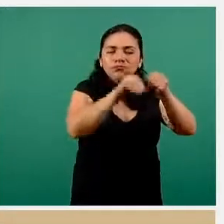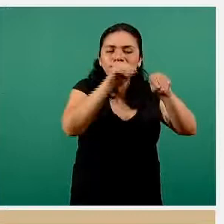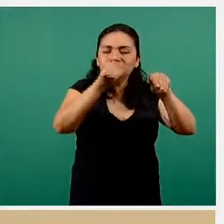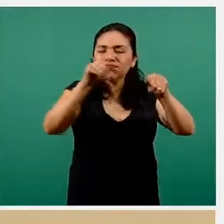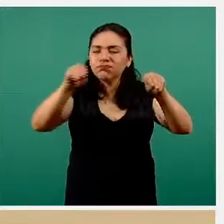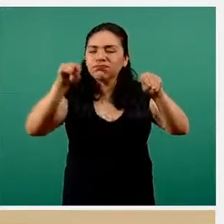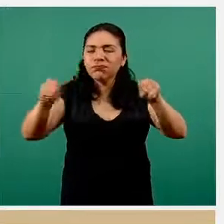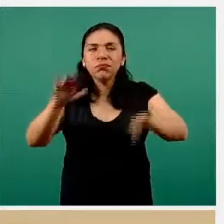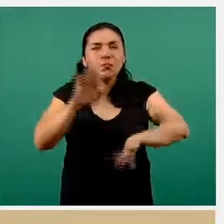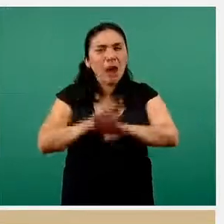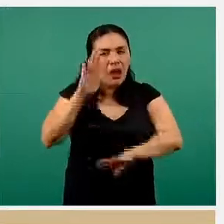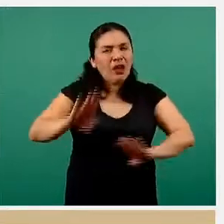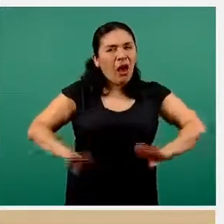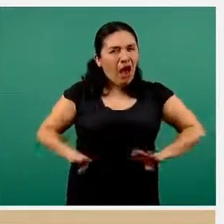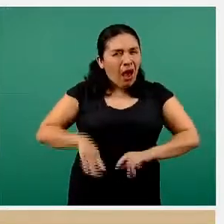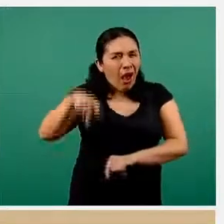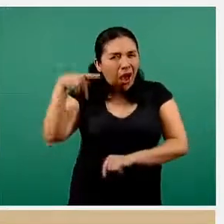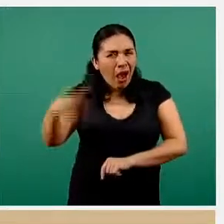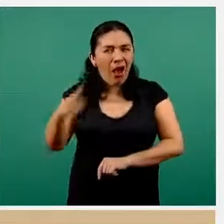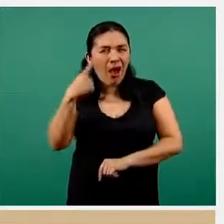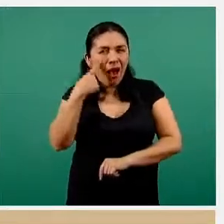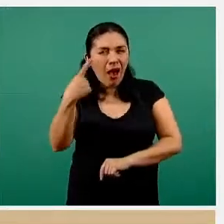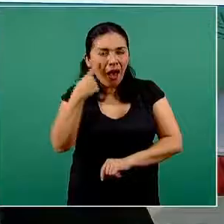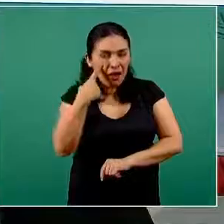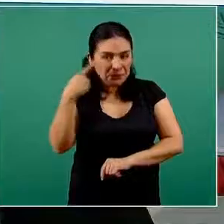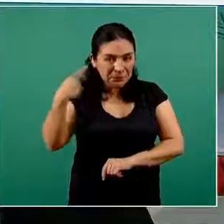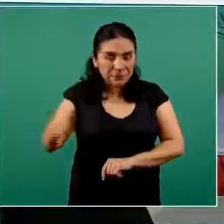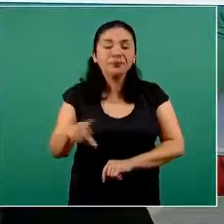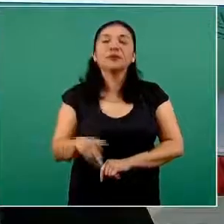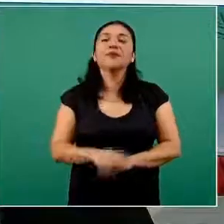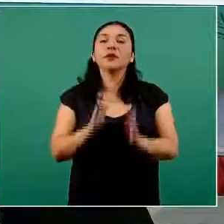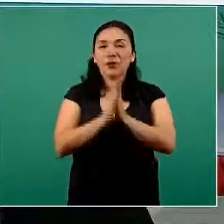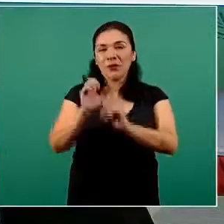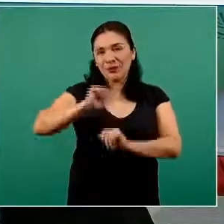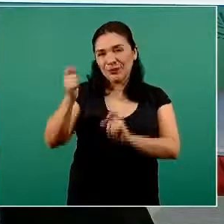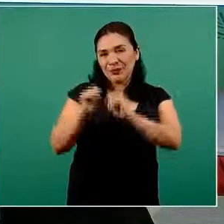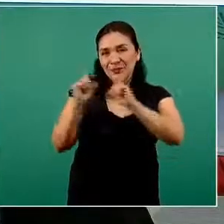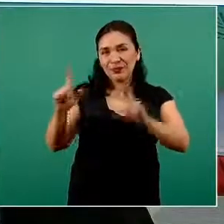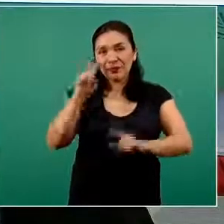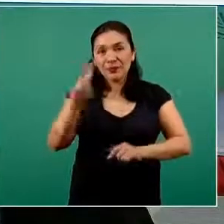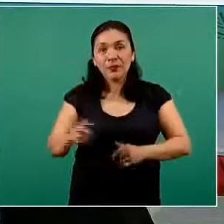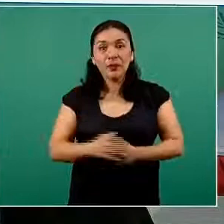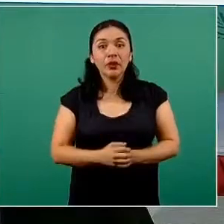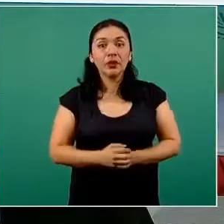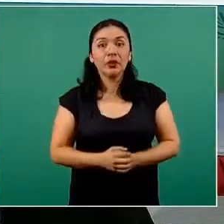manera muy peculiar, muy particular. La que sigue, por favor.